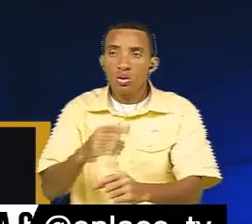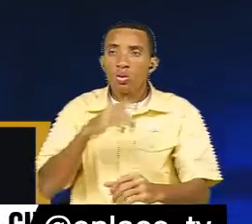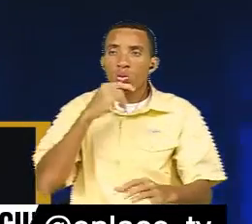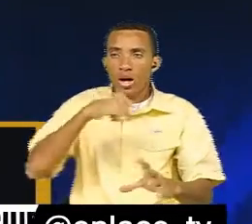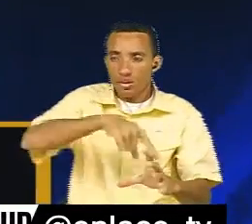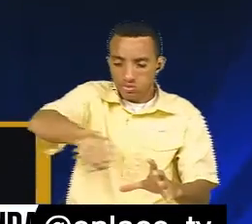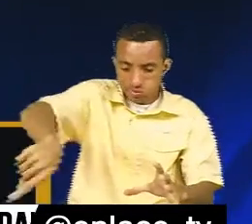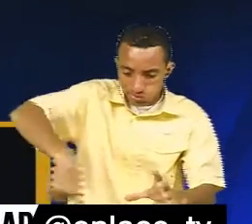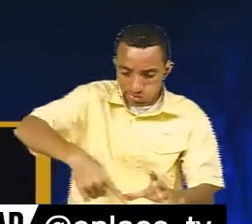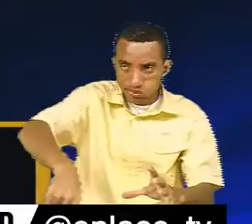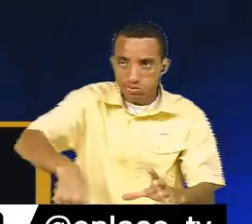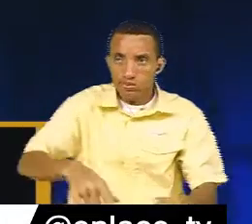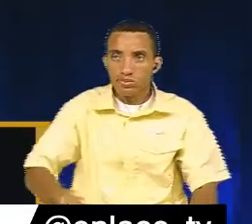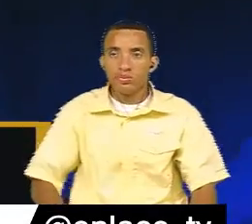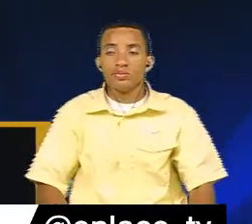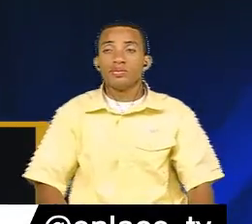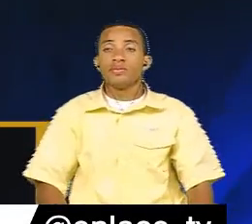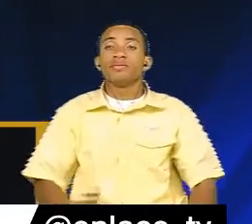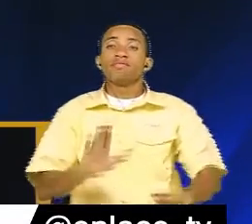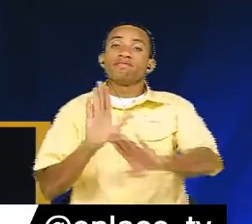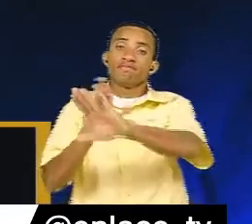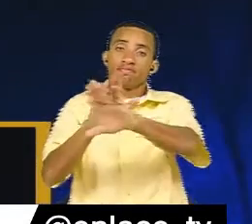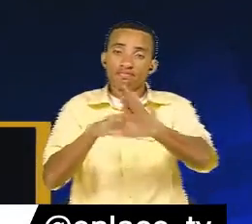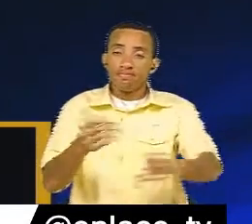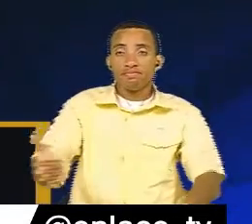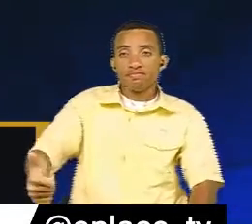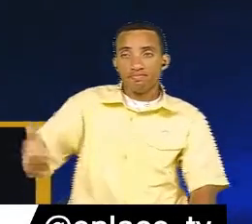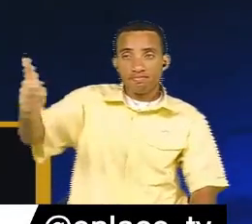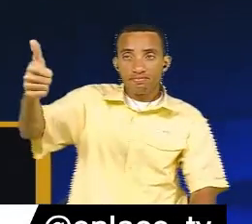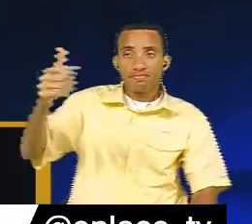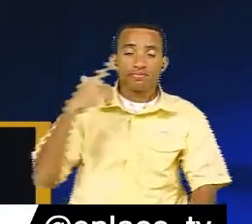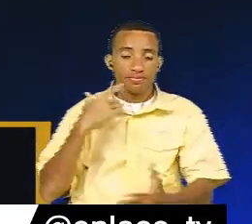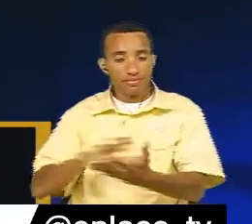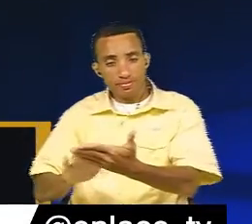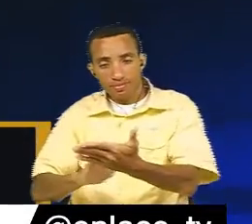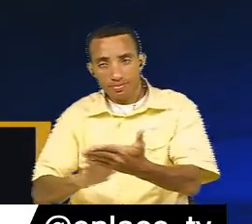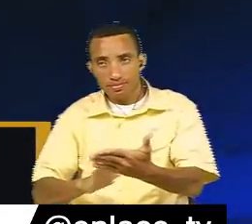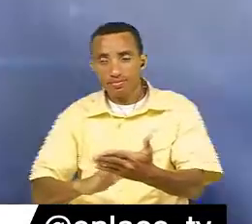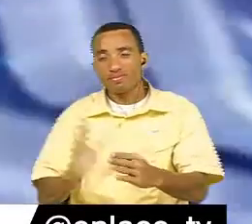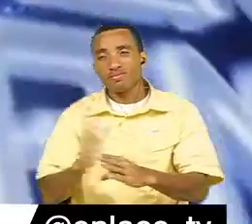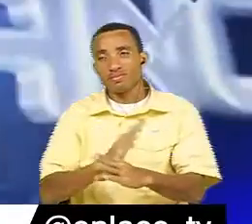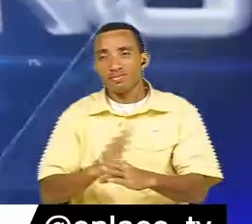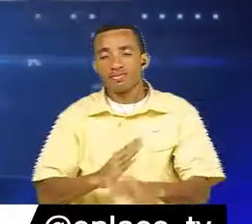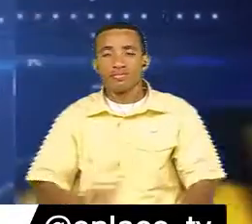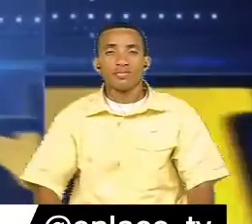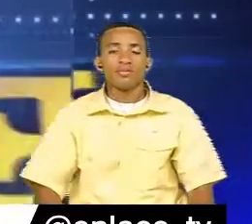ha dejado en la vía. El llamado a entes competentes para solucionar esta problemática.